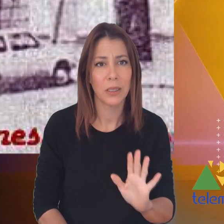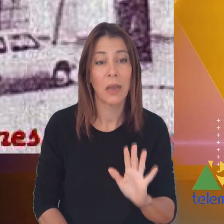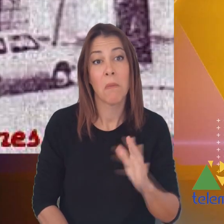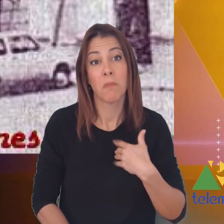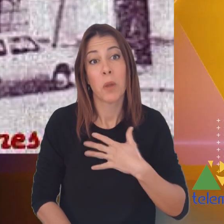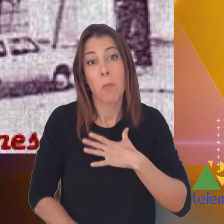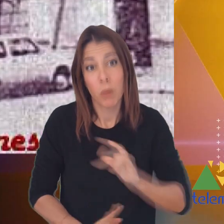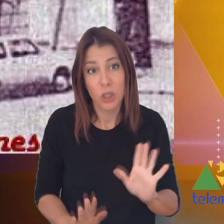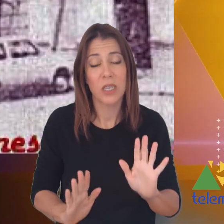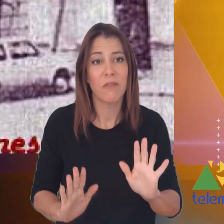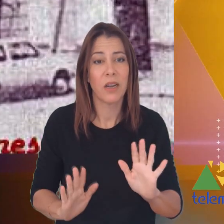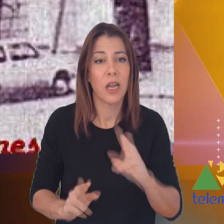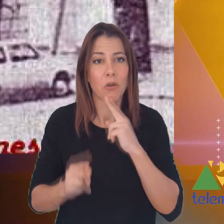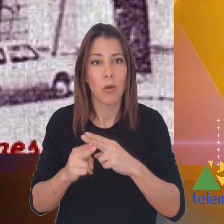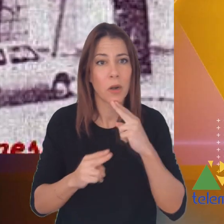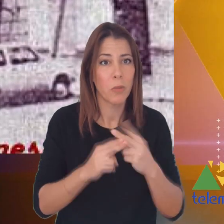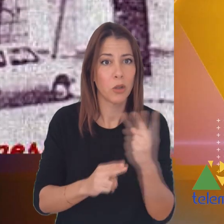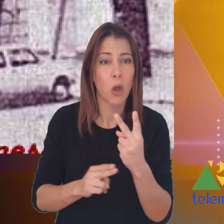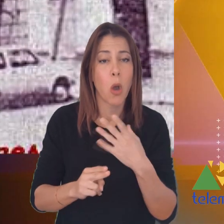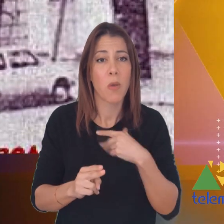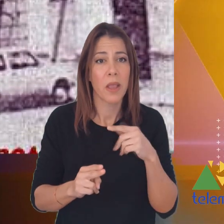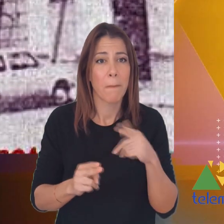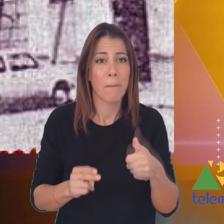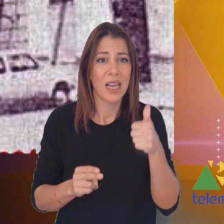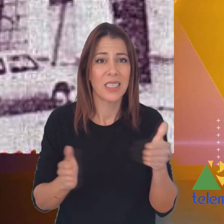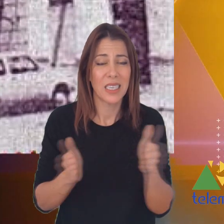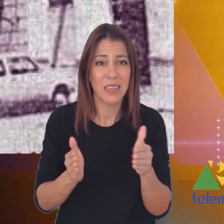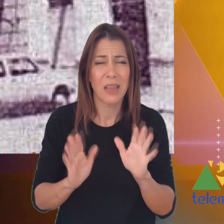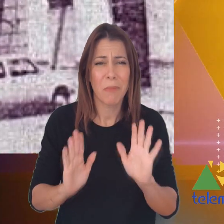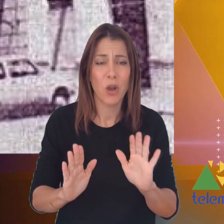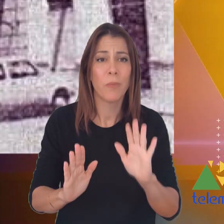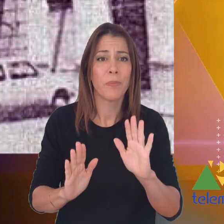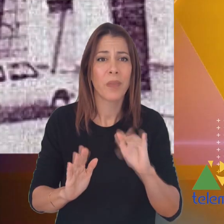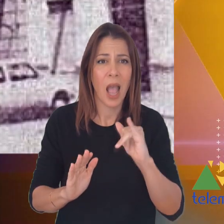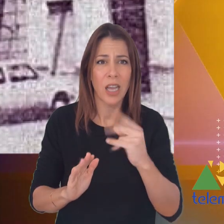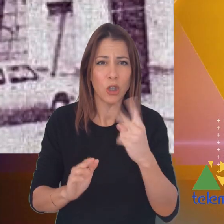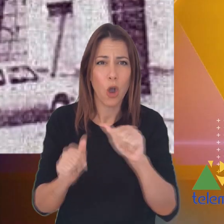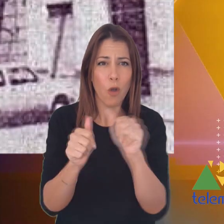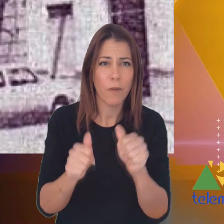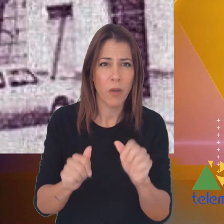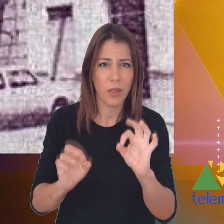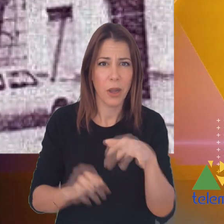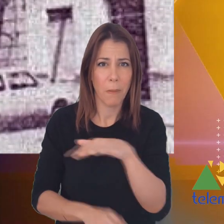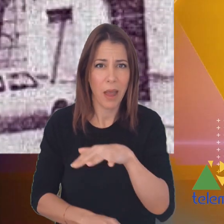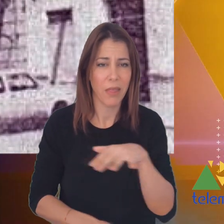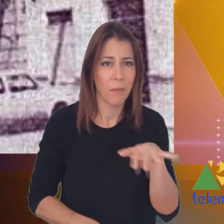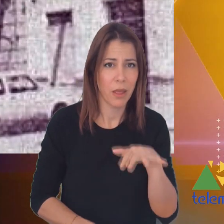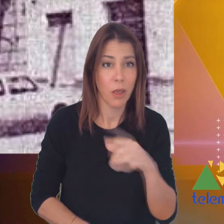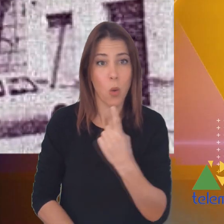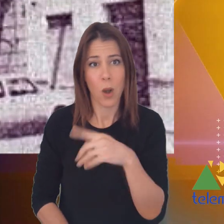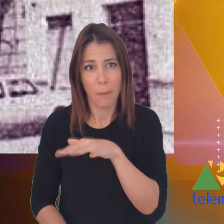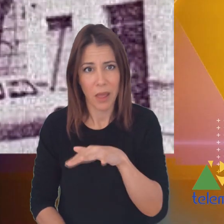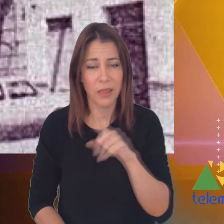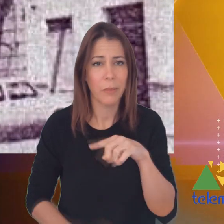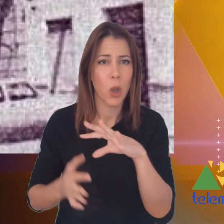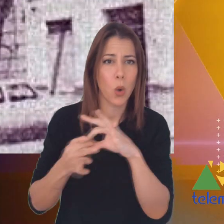dos nombres, es posible que estuviera pues más estrecha de lo que, o había dos conformaciones de plaza, una plaza y otra plaza, es decir,